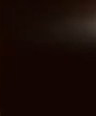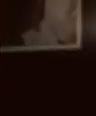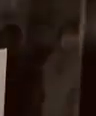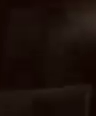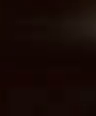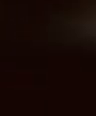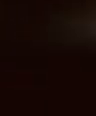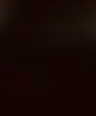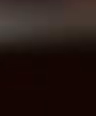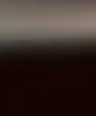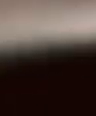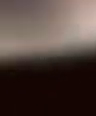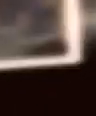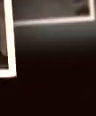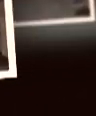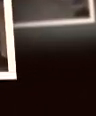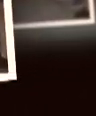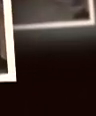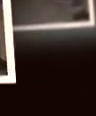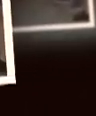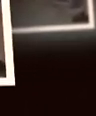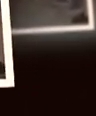jóvenes por la vida,